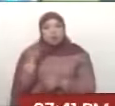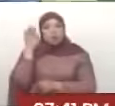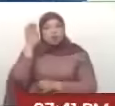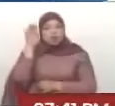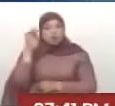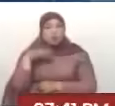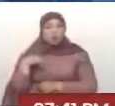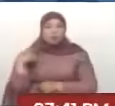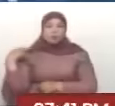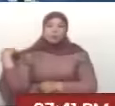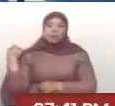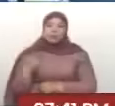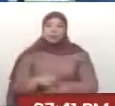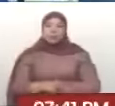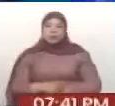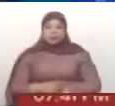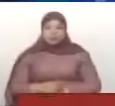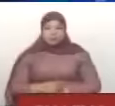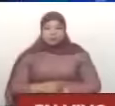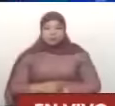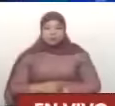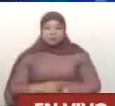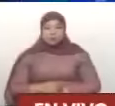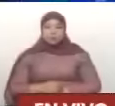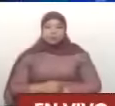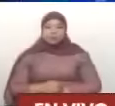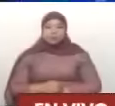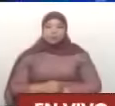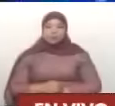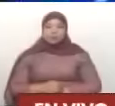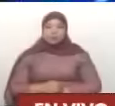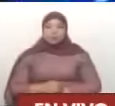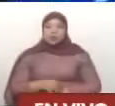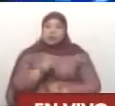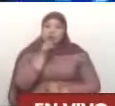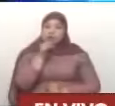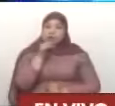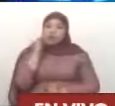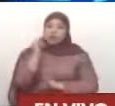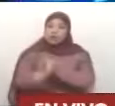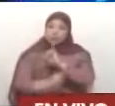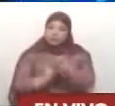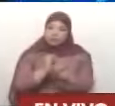futuro. Muy bien, vamos a ver ahora informaciones internacionales.